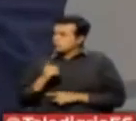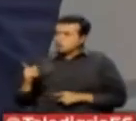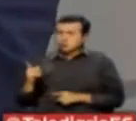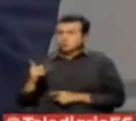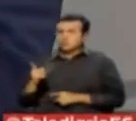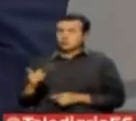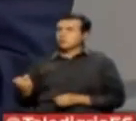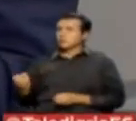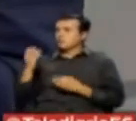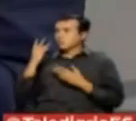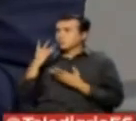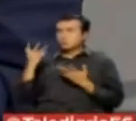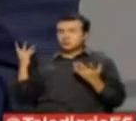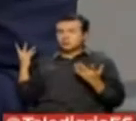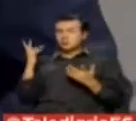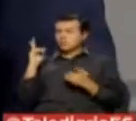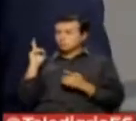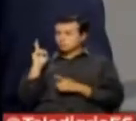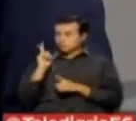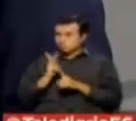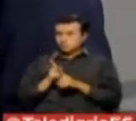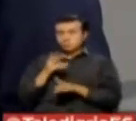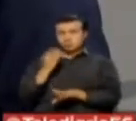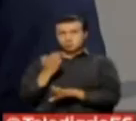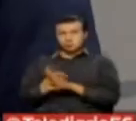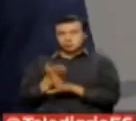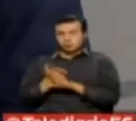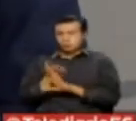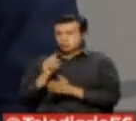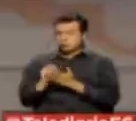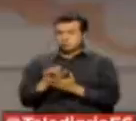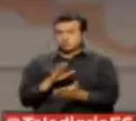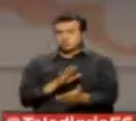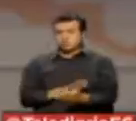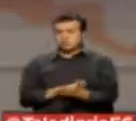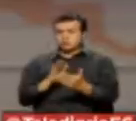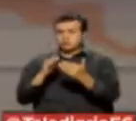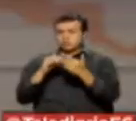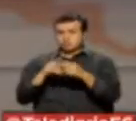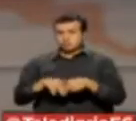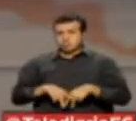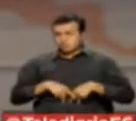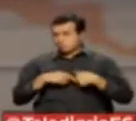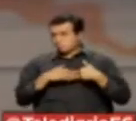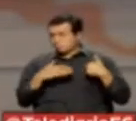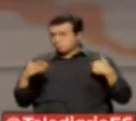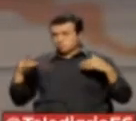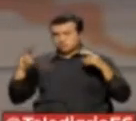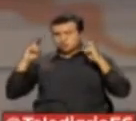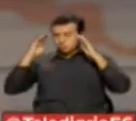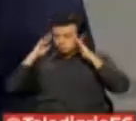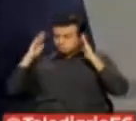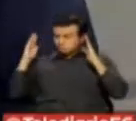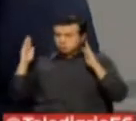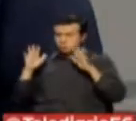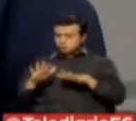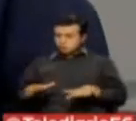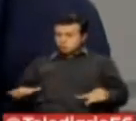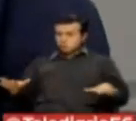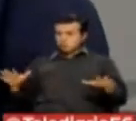lo que usted señala eso es lo que se propone precisamente este programa toda una vida en esta materia y en este segmento